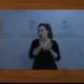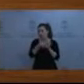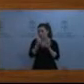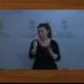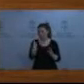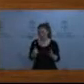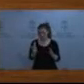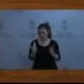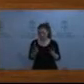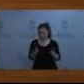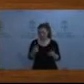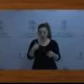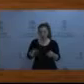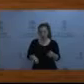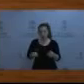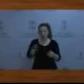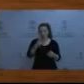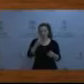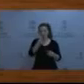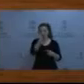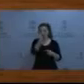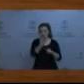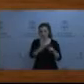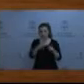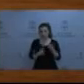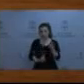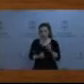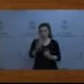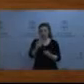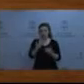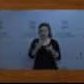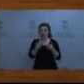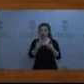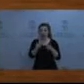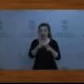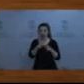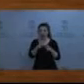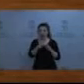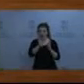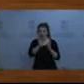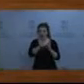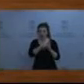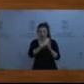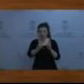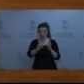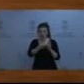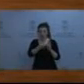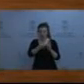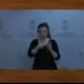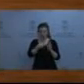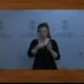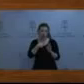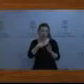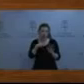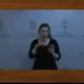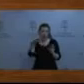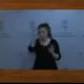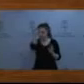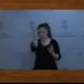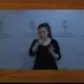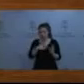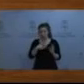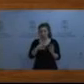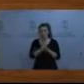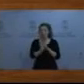es importante señalar algunas cosas. En el apartado primero, permítanme que les diga que, bueno, a mi juicio es un apartado